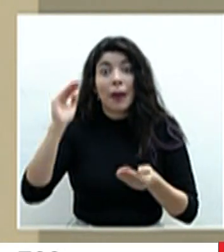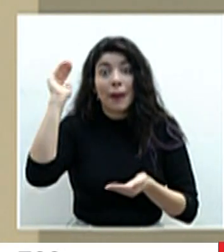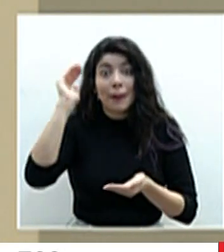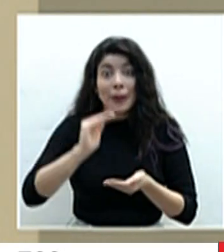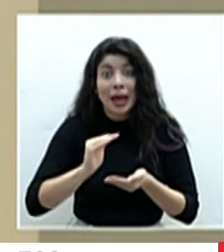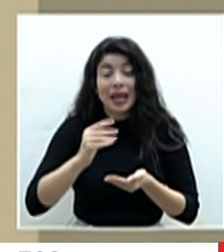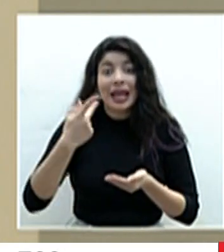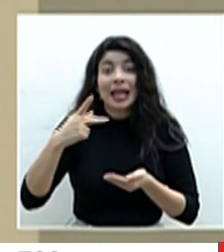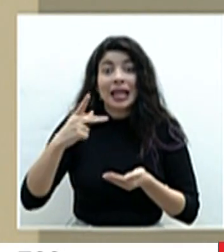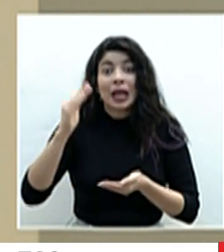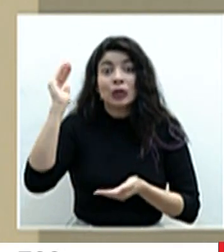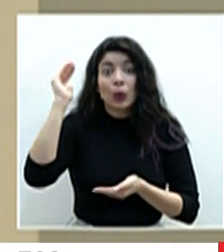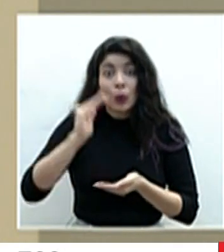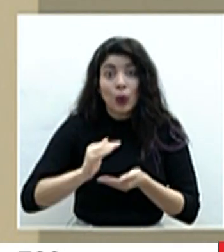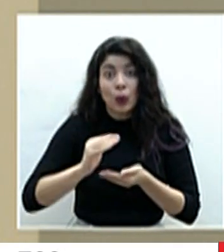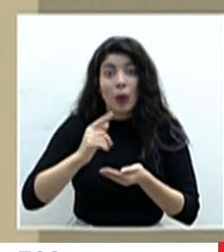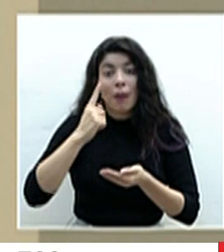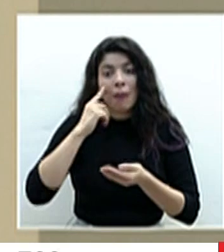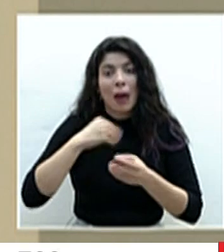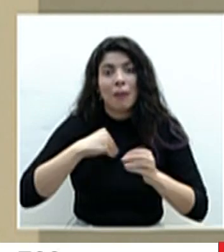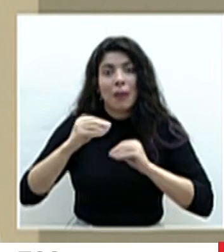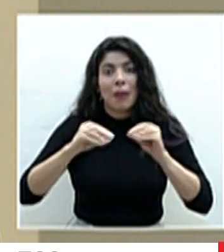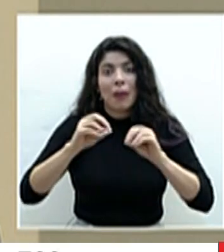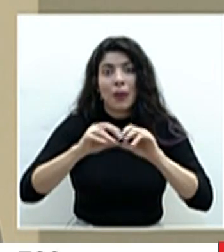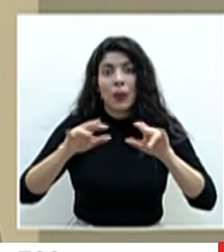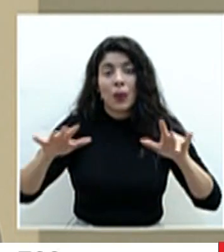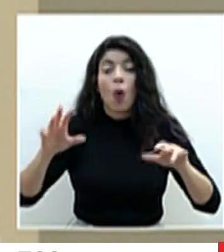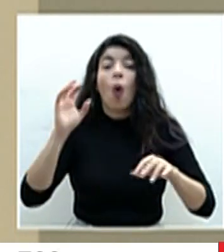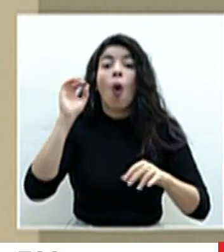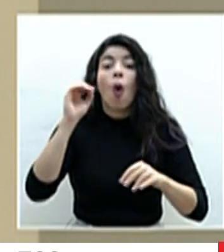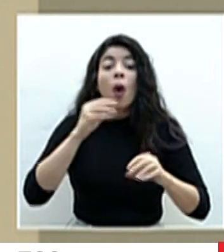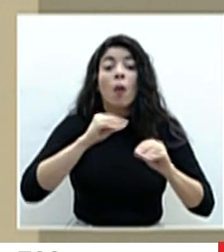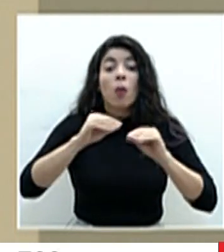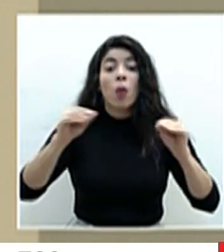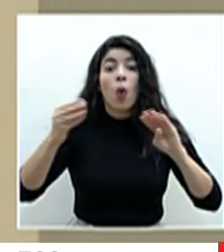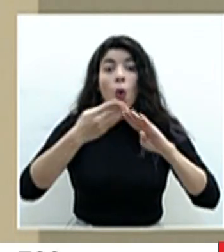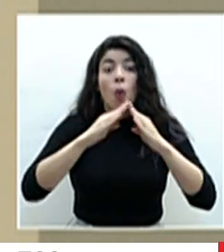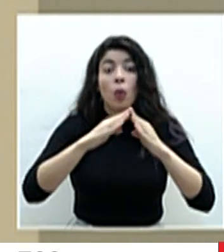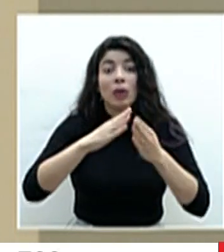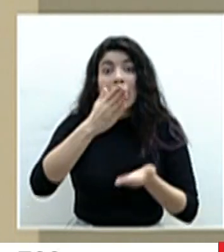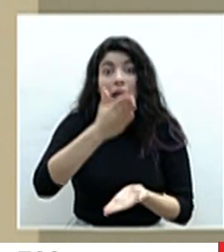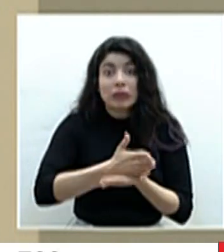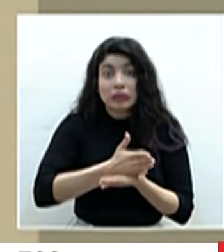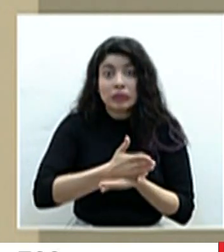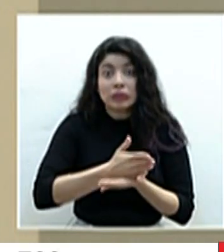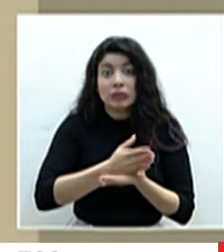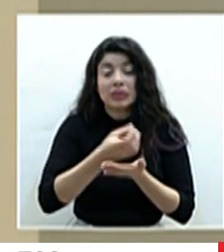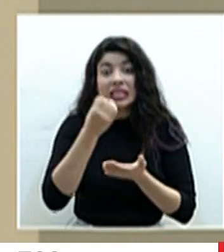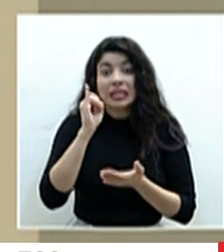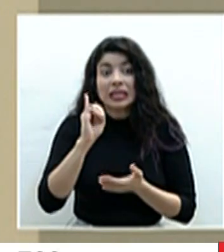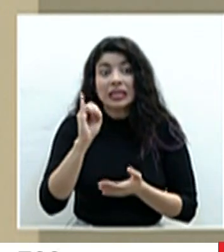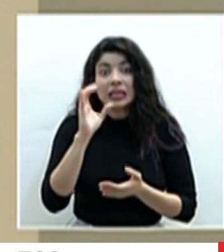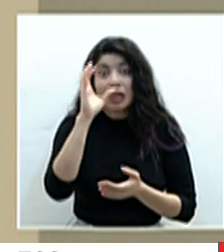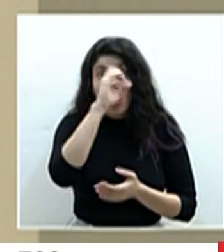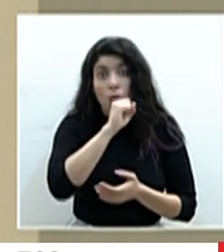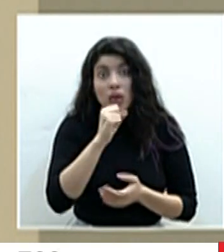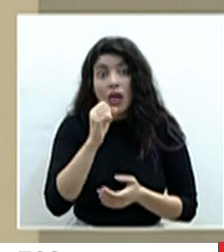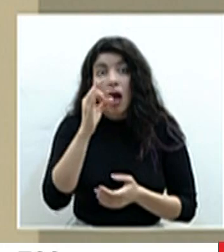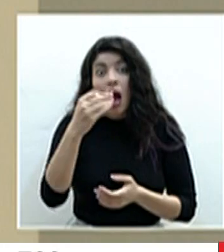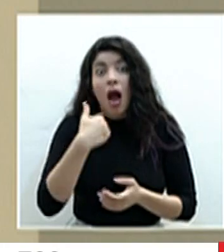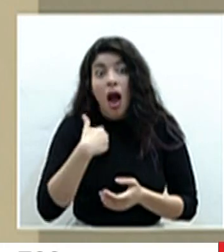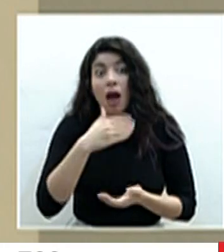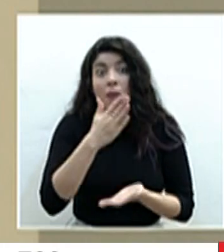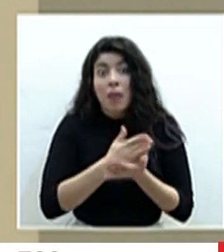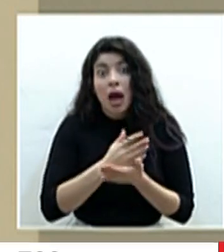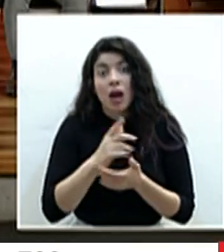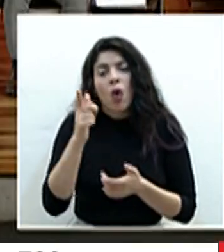riesgo de que se instaure transmisión comunitaria, o más bien extinguir esa transmisión comunitaria cuando lo logremos eventualmente detectar, pues obviamente